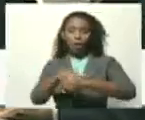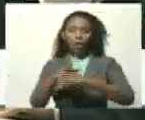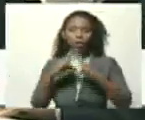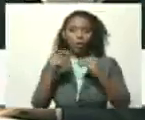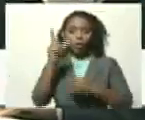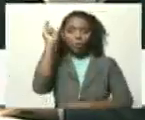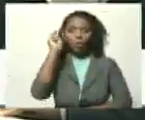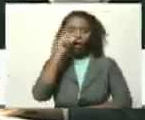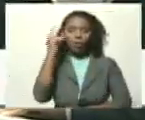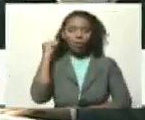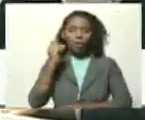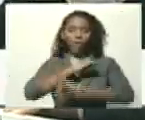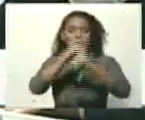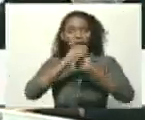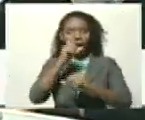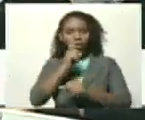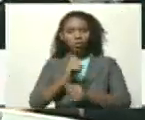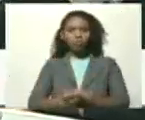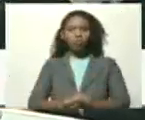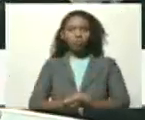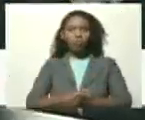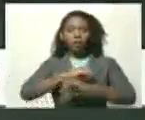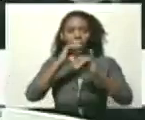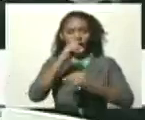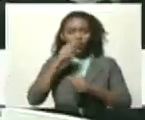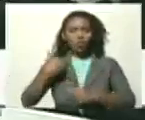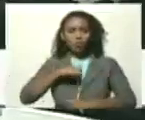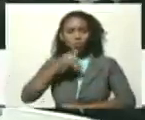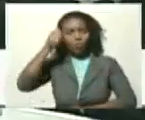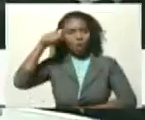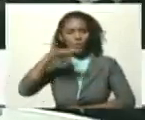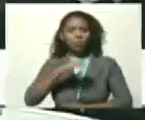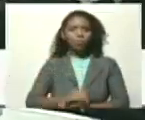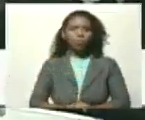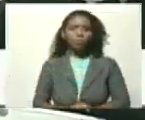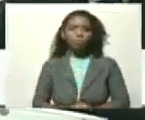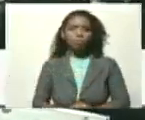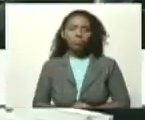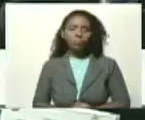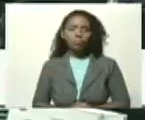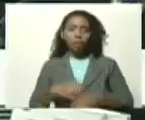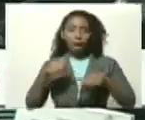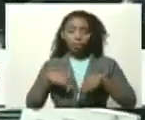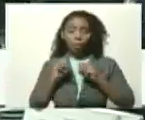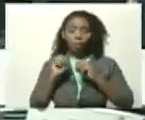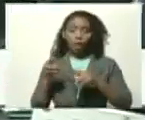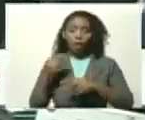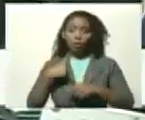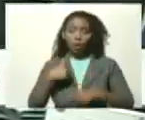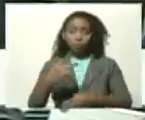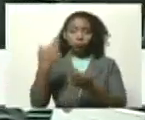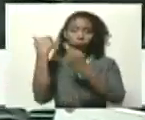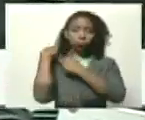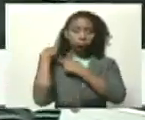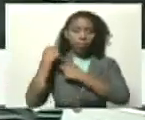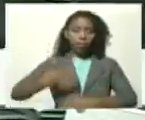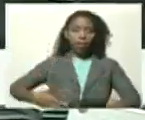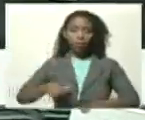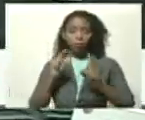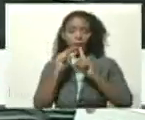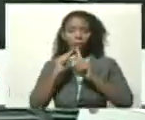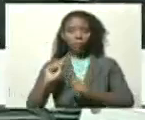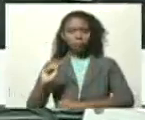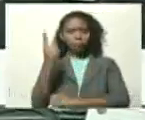diputados y diputadas, feliz año a todo nuestro pueblo. En esta oportunidad me corresponde tomar el derecho de palabra en primer